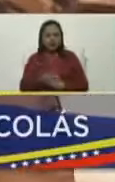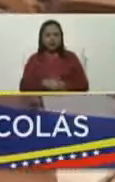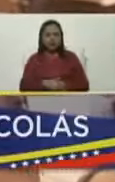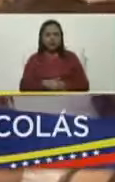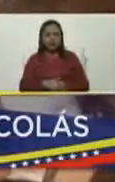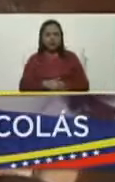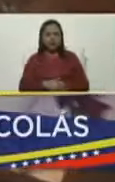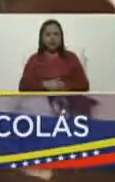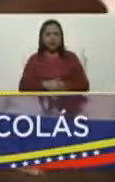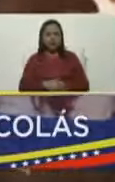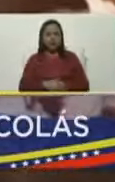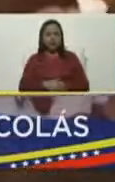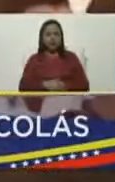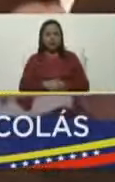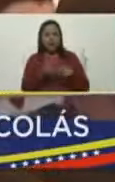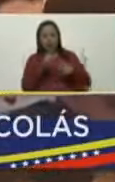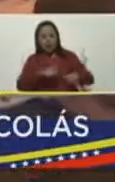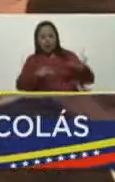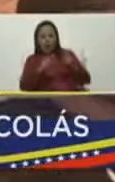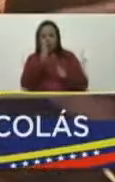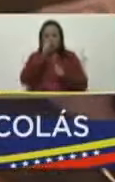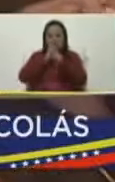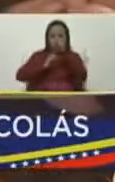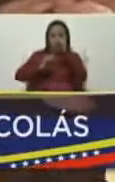una licorería.